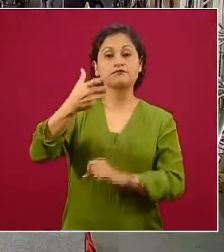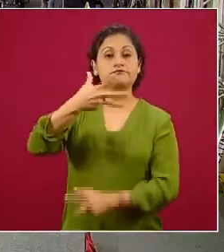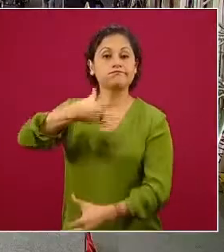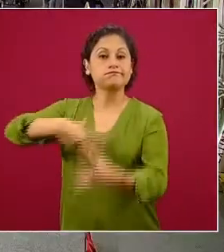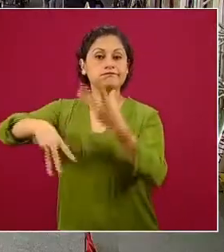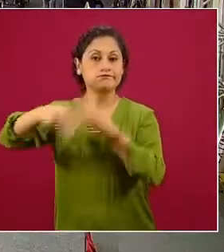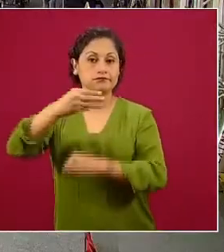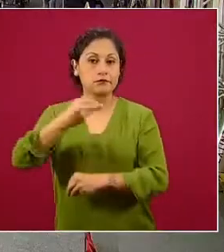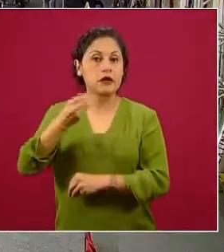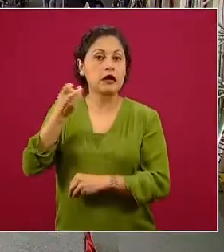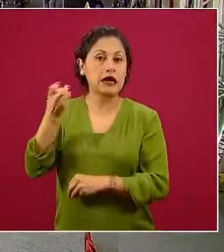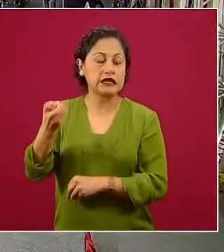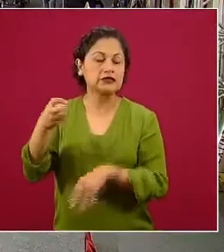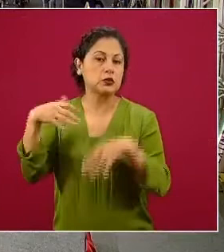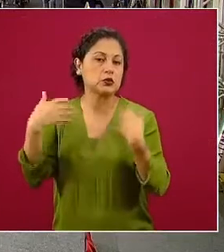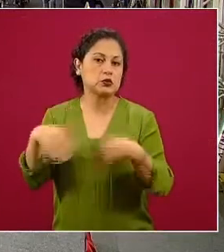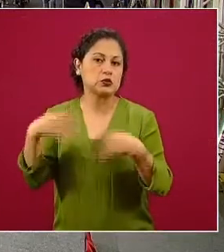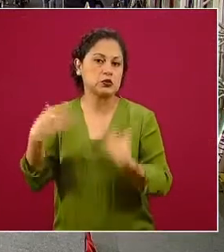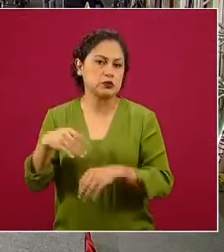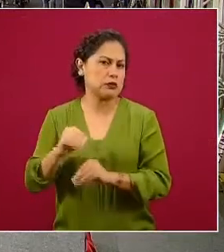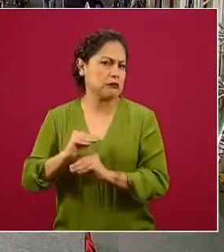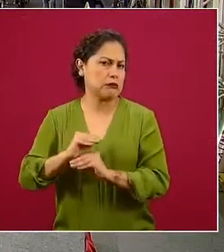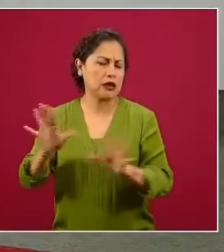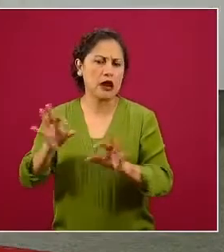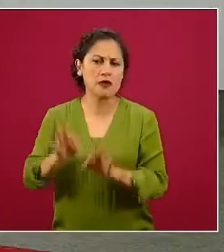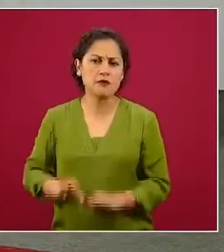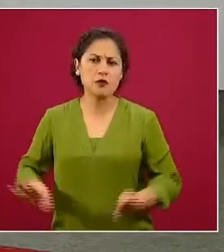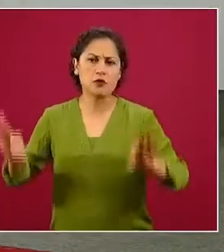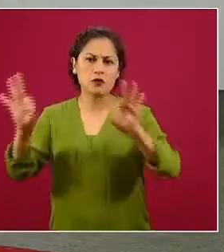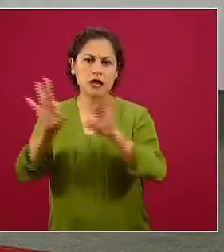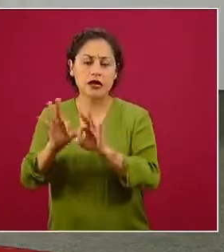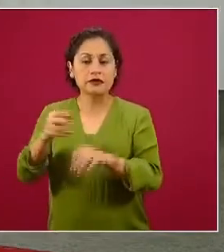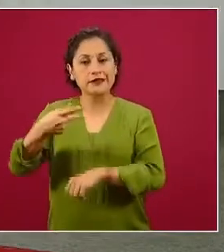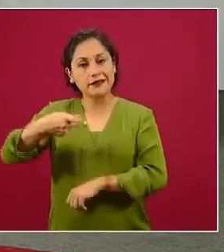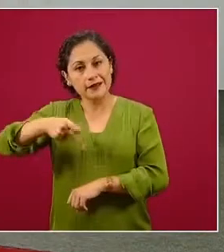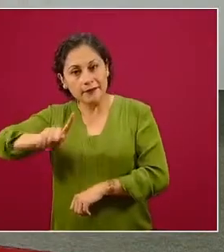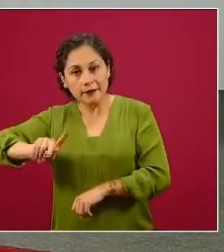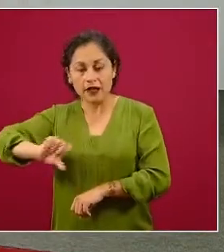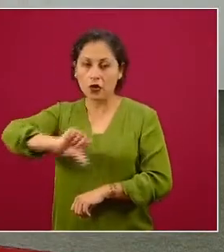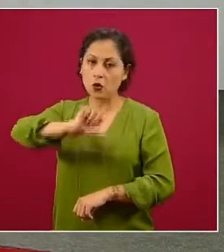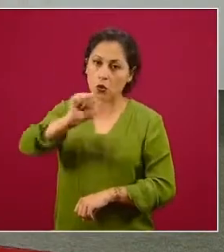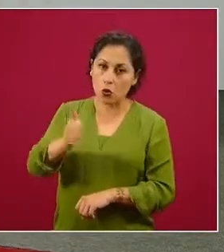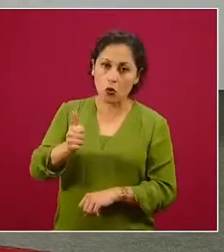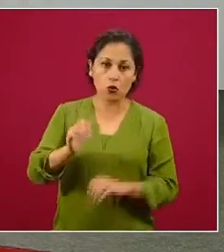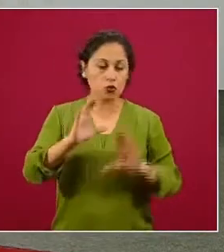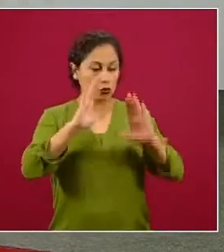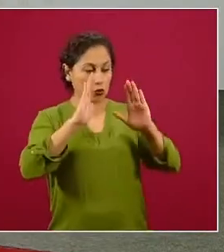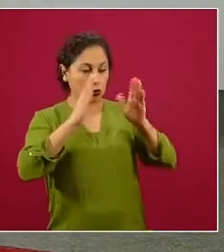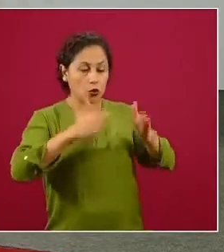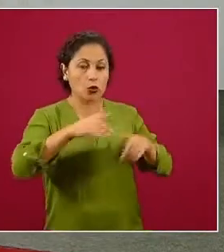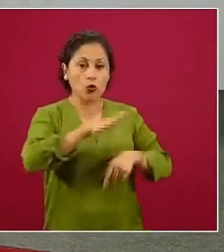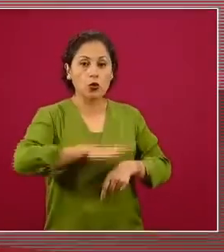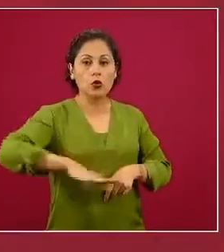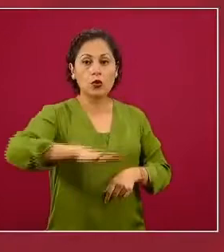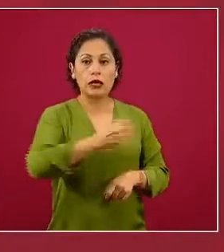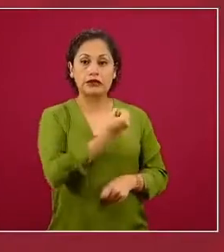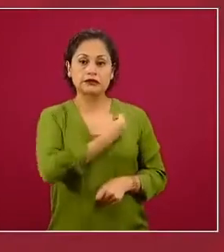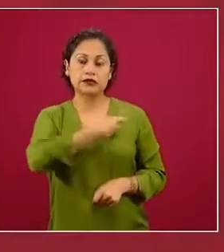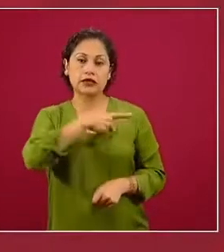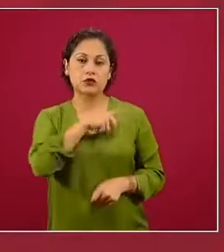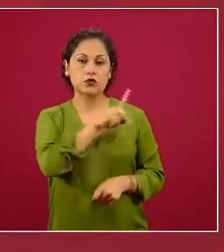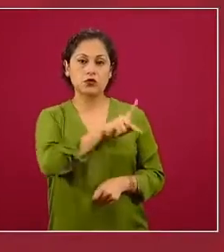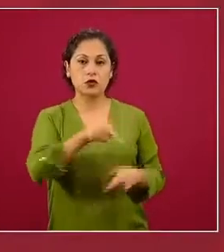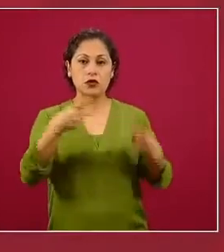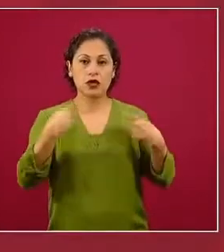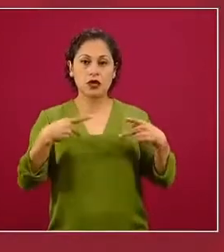importante, balancearlo respecto a el mecanismo directo de protección de la salud y la vida de las